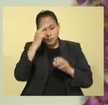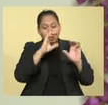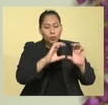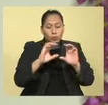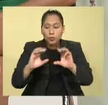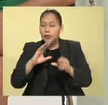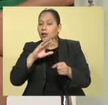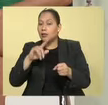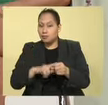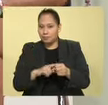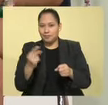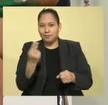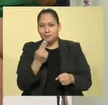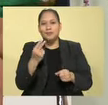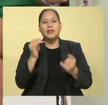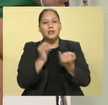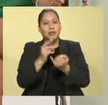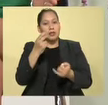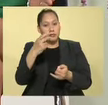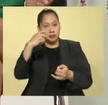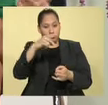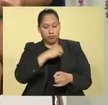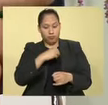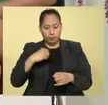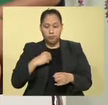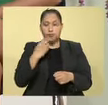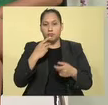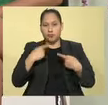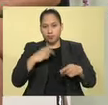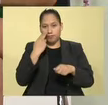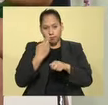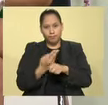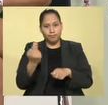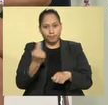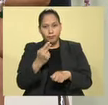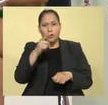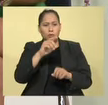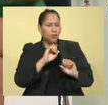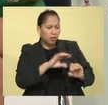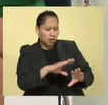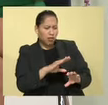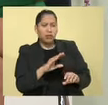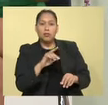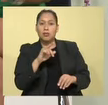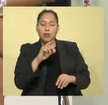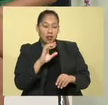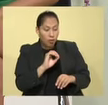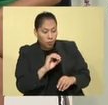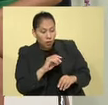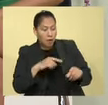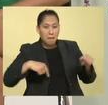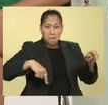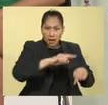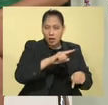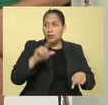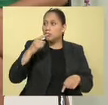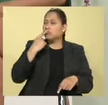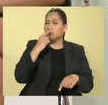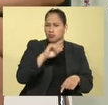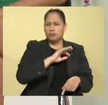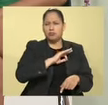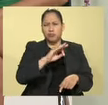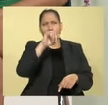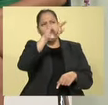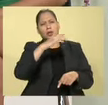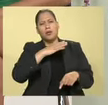cuidar a los animales también es una obligación como ciudadanos Y también si los ve desprotegidos o si los ve que los maltratan puede denunciarlos en